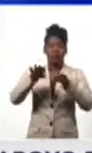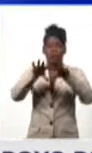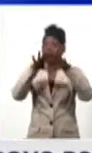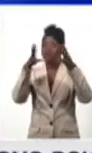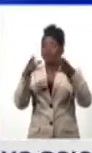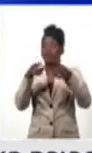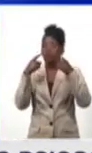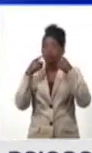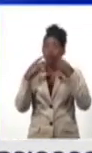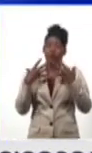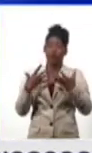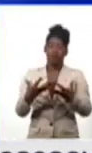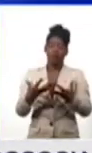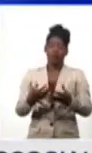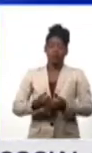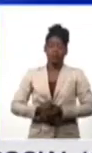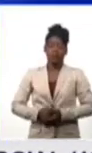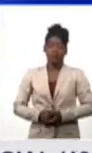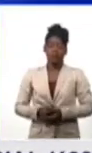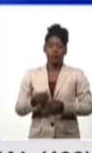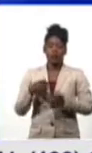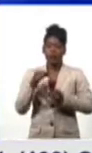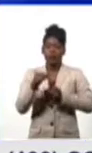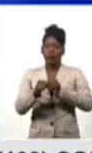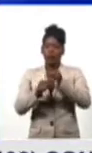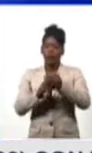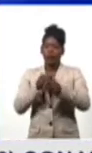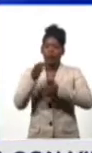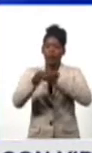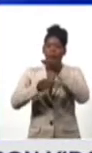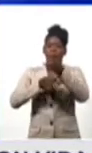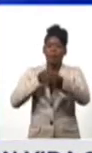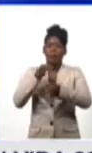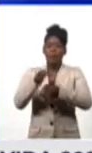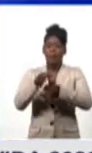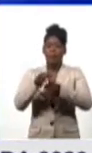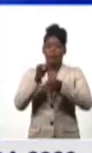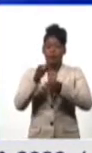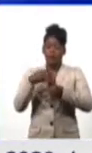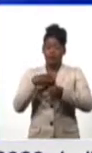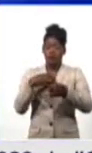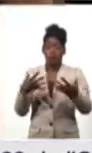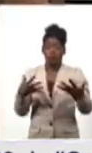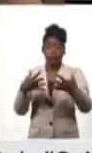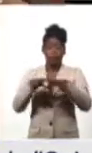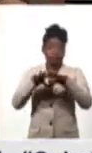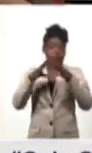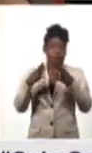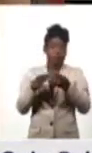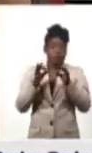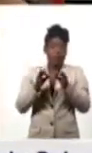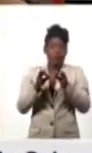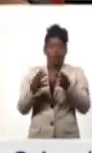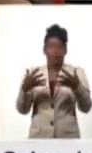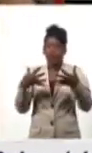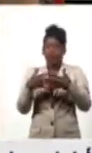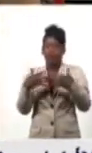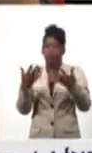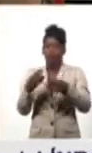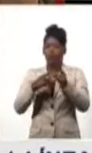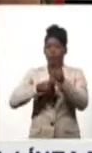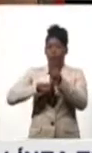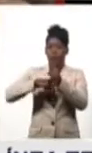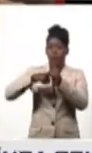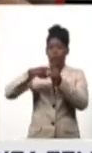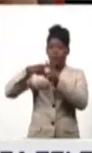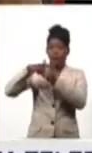causa. Un poco estoy analizando lo del cambio climático, aunque tiene relación. Pero, por ejemplo, cuando se incrementan las temperaturas,